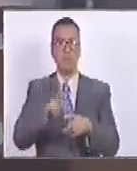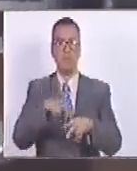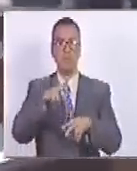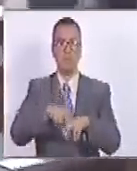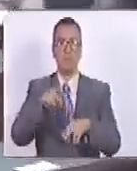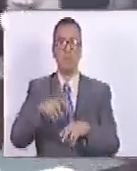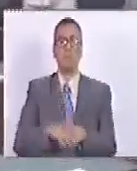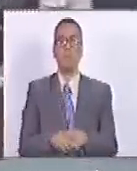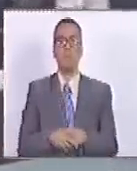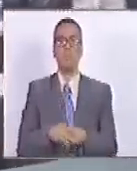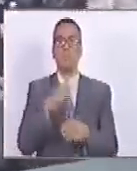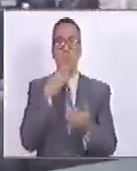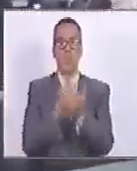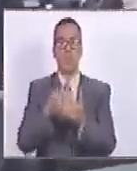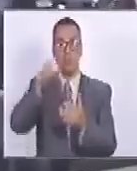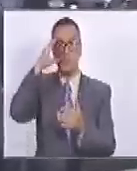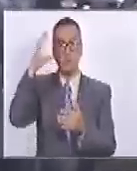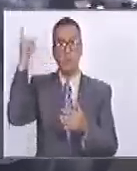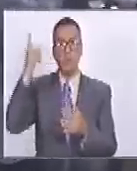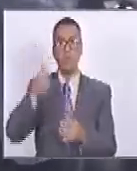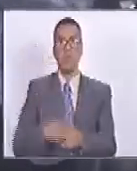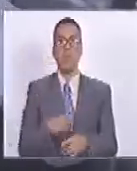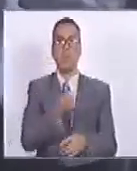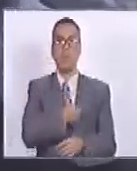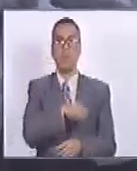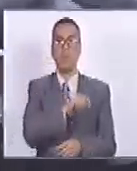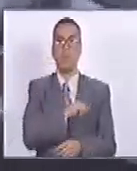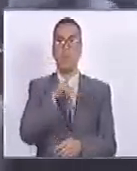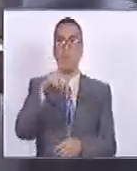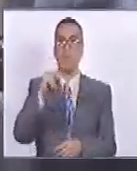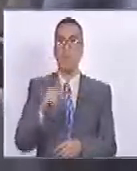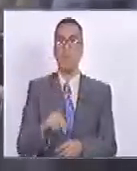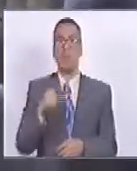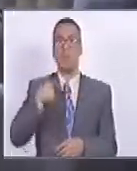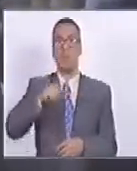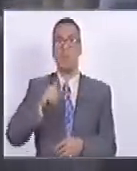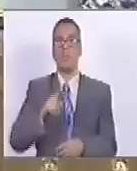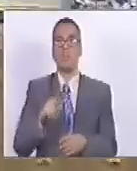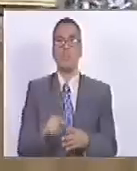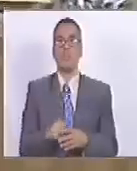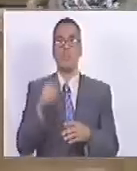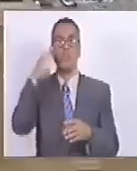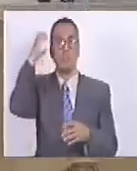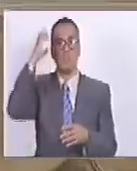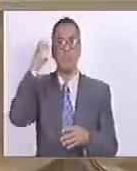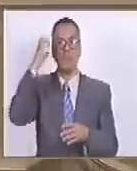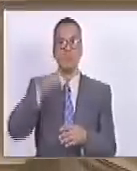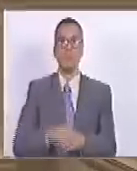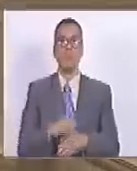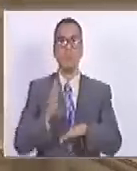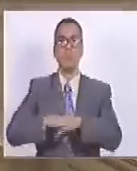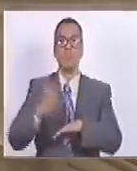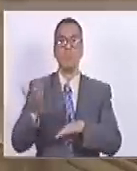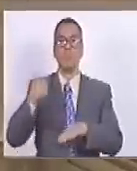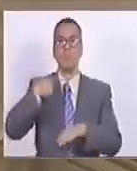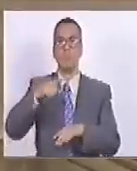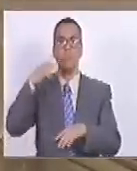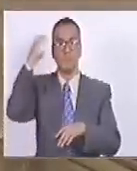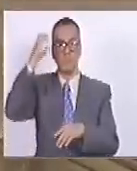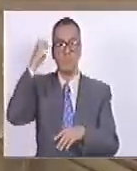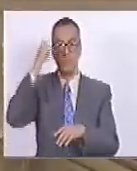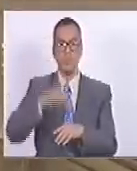americano, gracias a Dios, no soy español, gracias a Dios, no soy europeo, porque si fuera